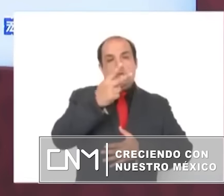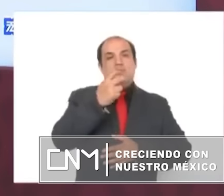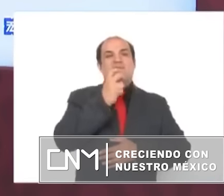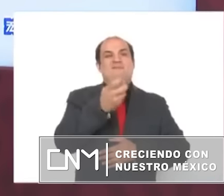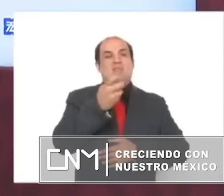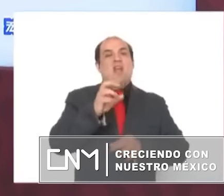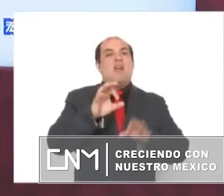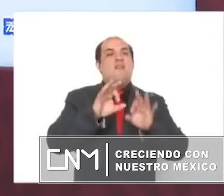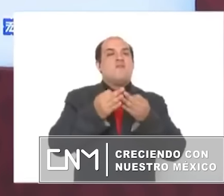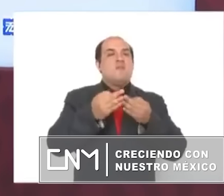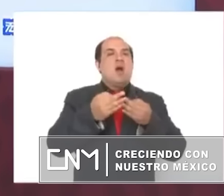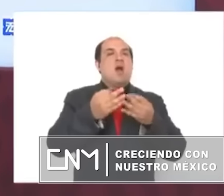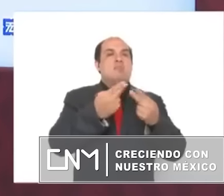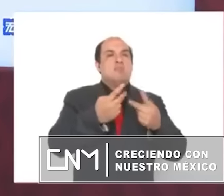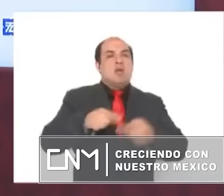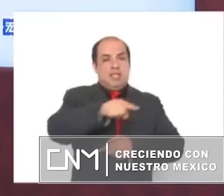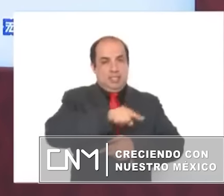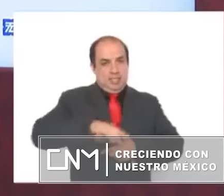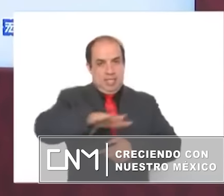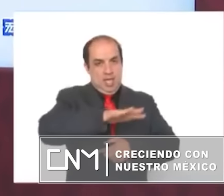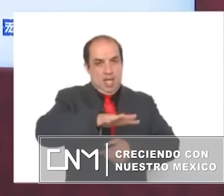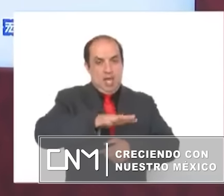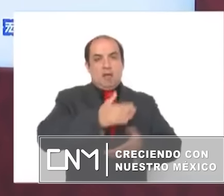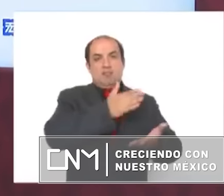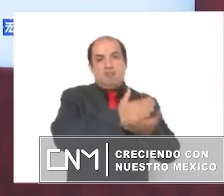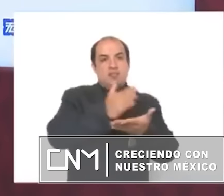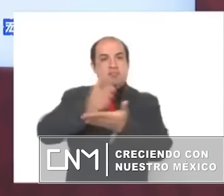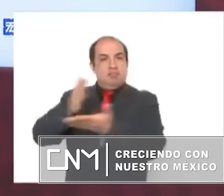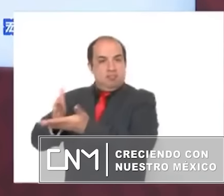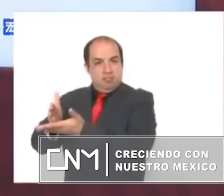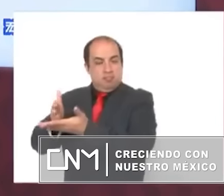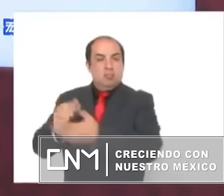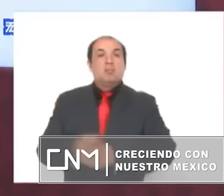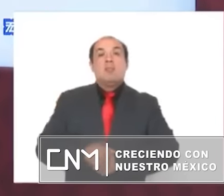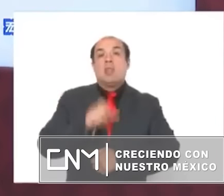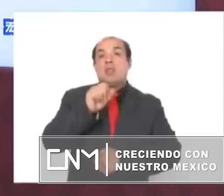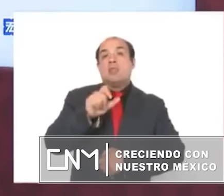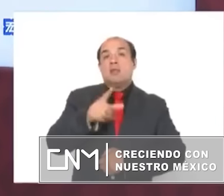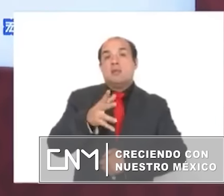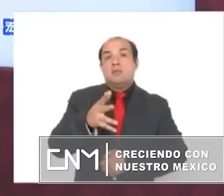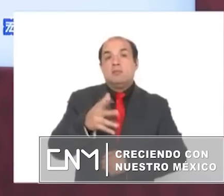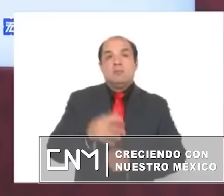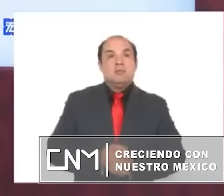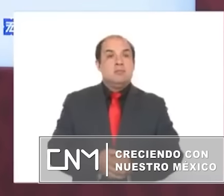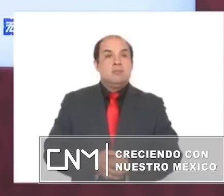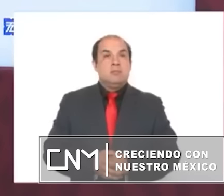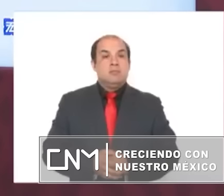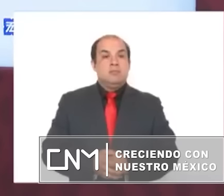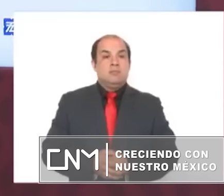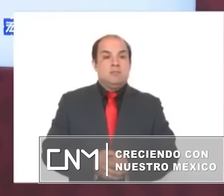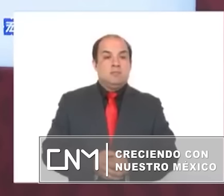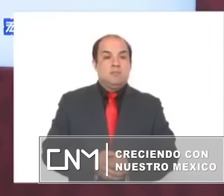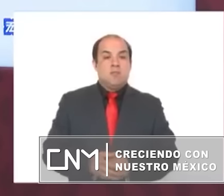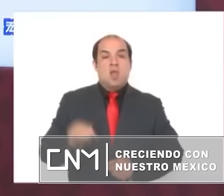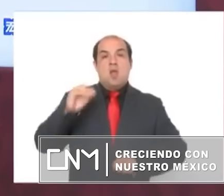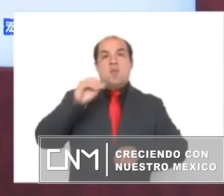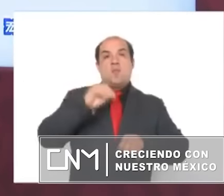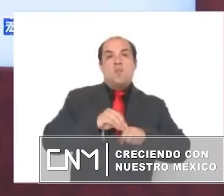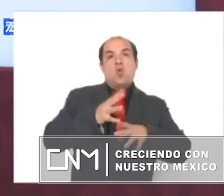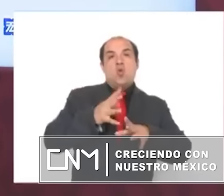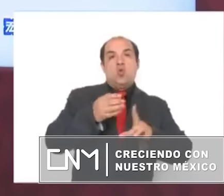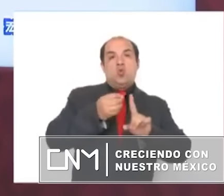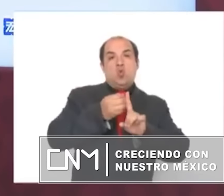de ruptura para las zonas de estación y básicamente configuraciones de cruceros seguros